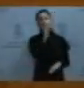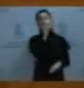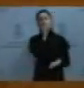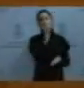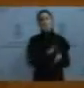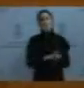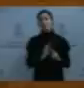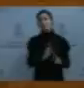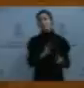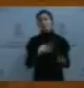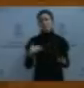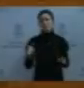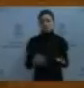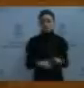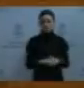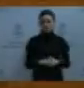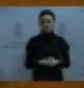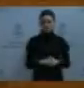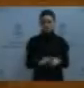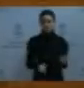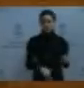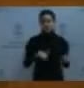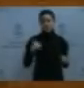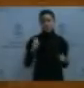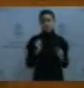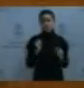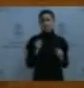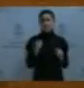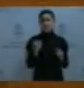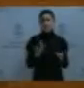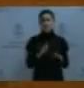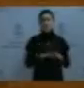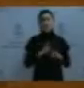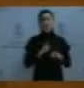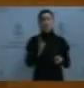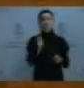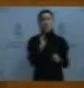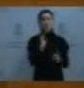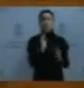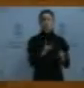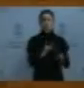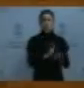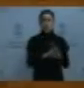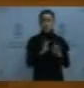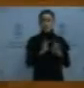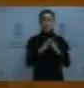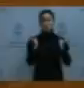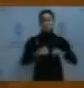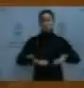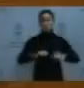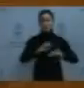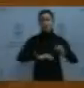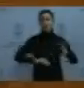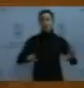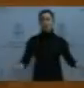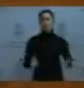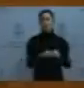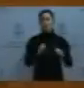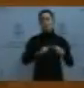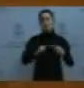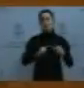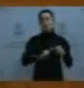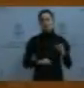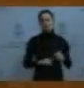quiera verlas. Pero el planteamiento general, por contestar a su pregunta sobre la relación de conciertos, se resumiría en tres puntos.